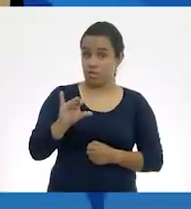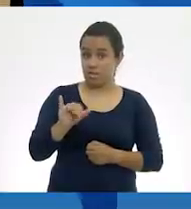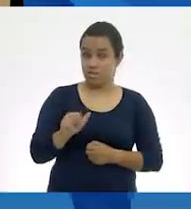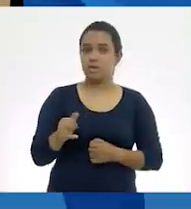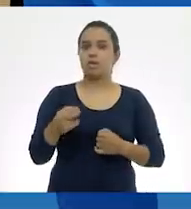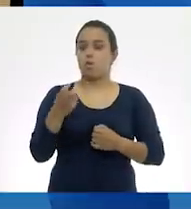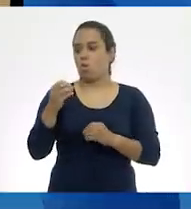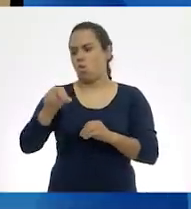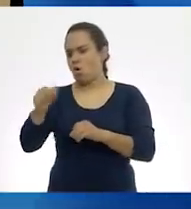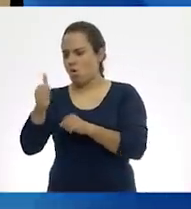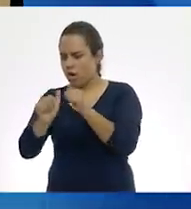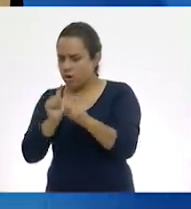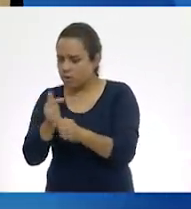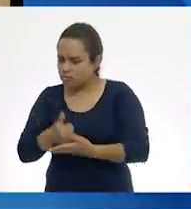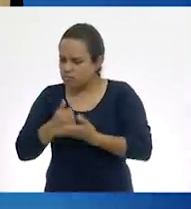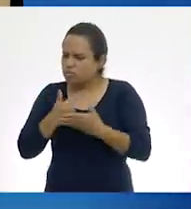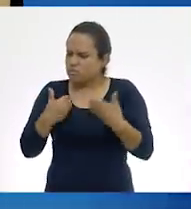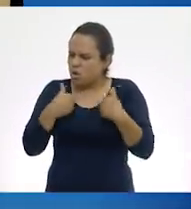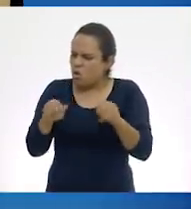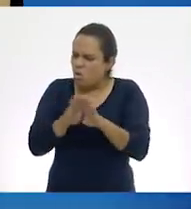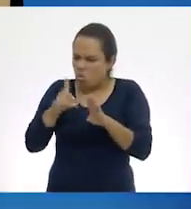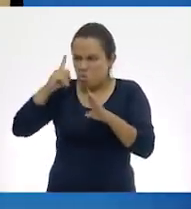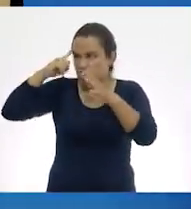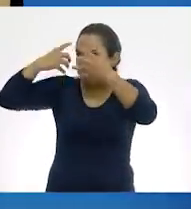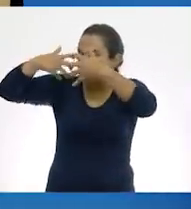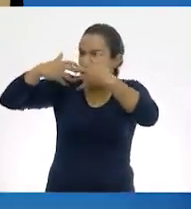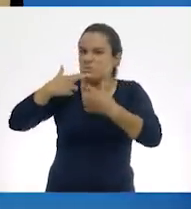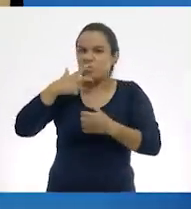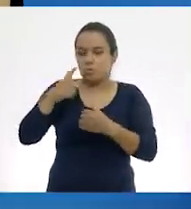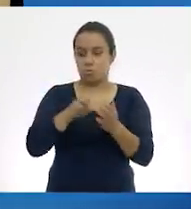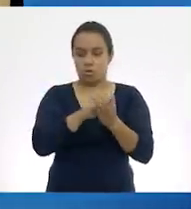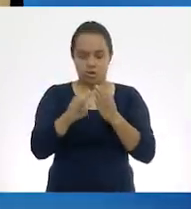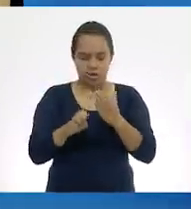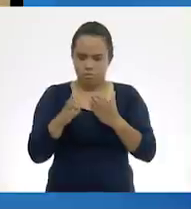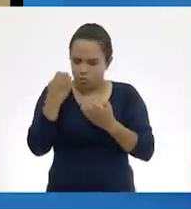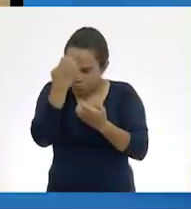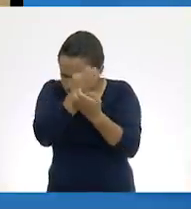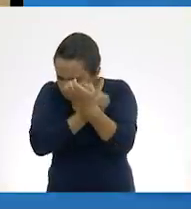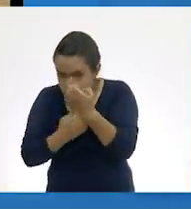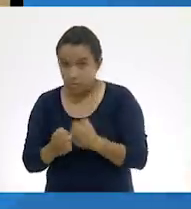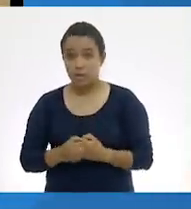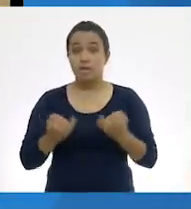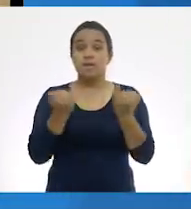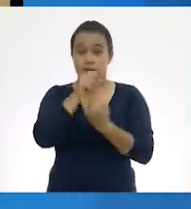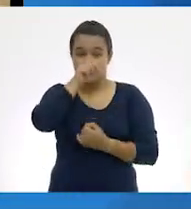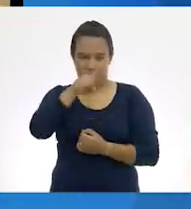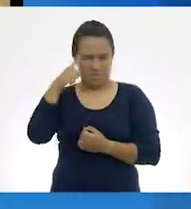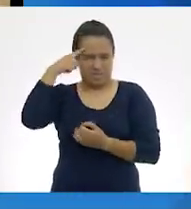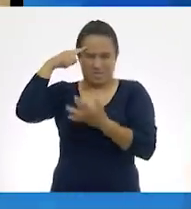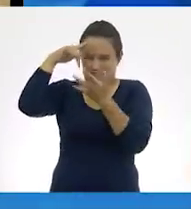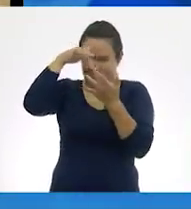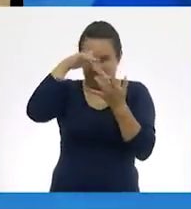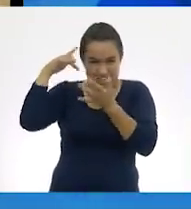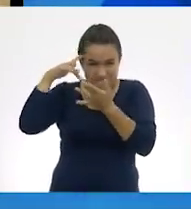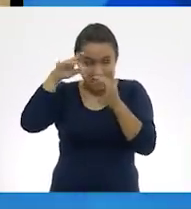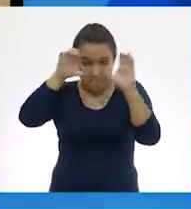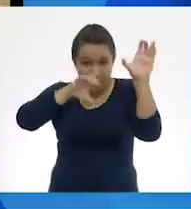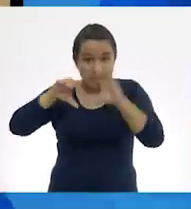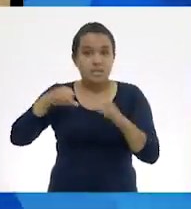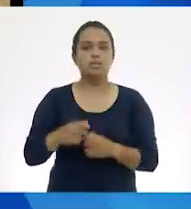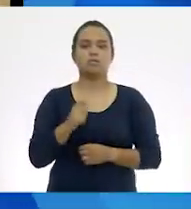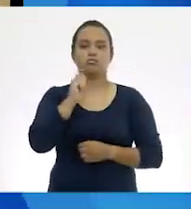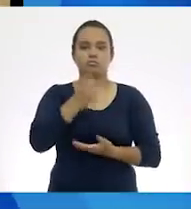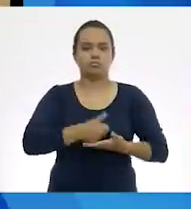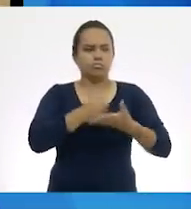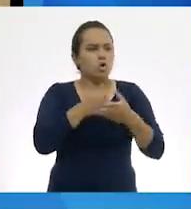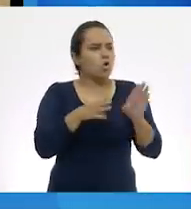también entender mejor cómo funciona nuestro cerebro después de estudiar el de ellos. También las neurociencias nos han ayudado a entender y mejorar los tratamientos